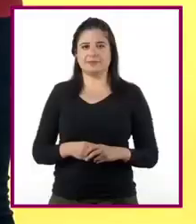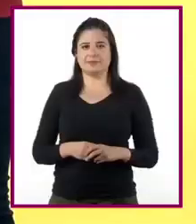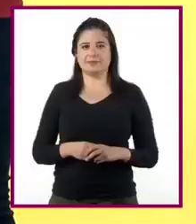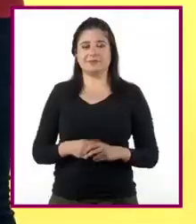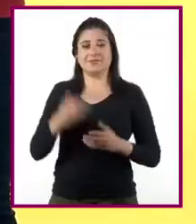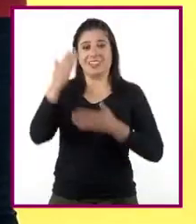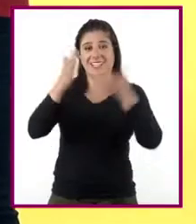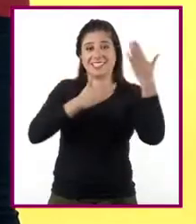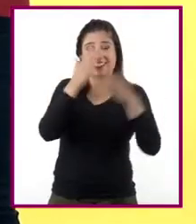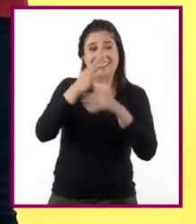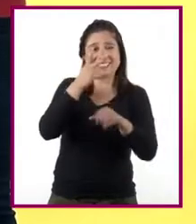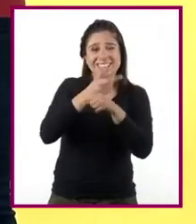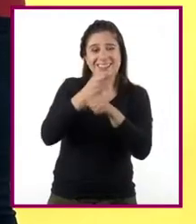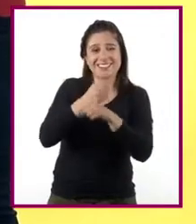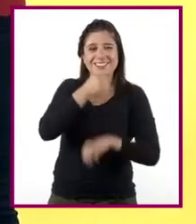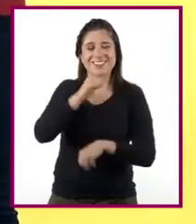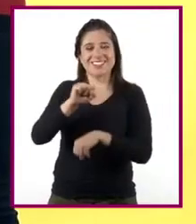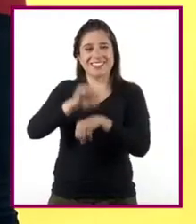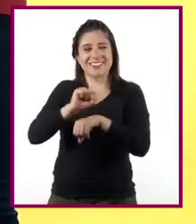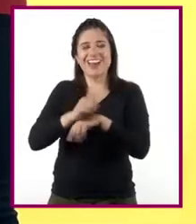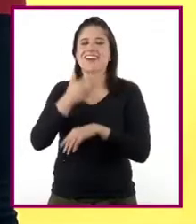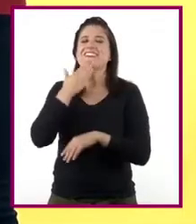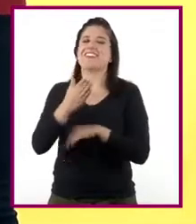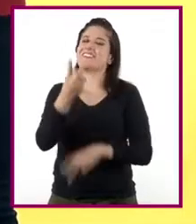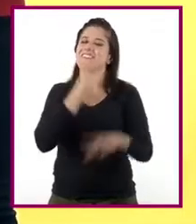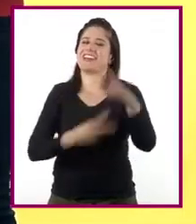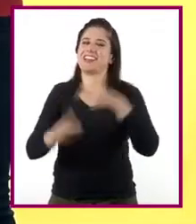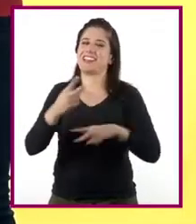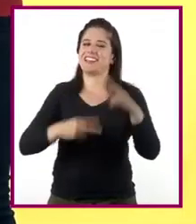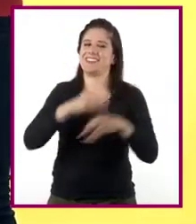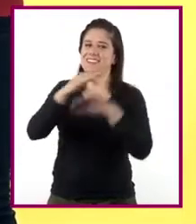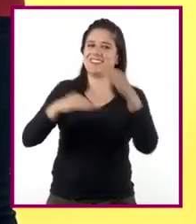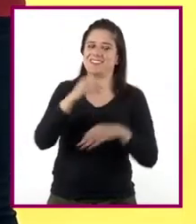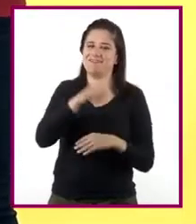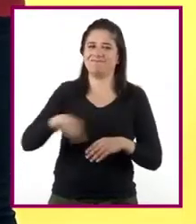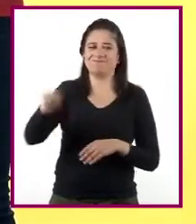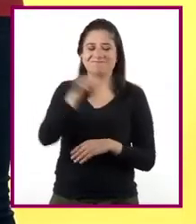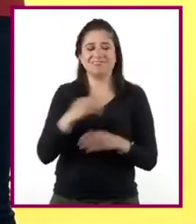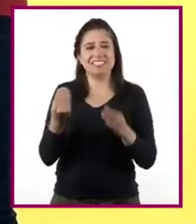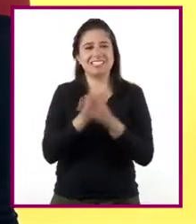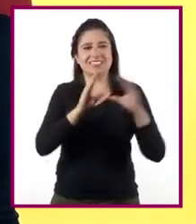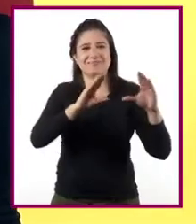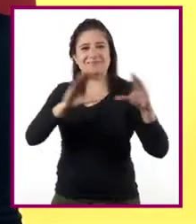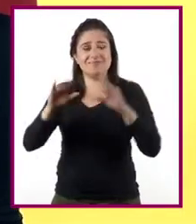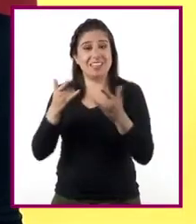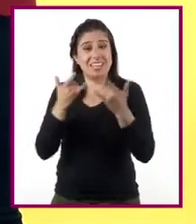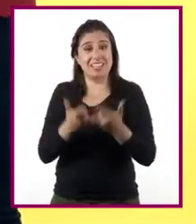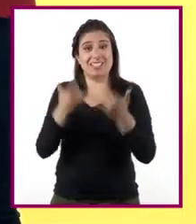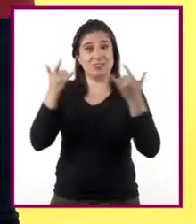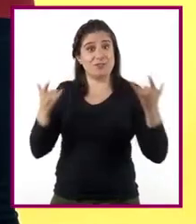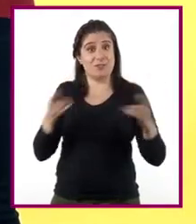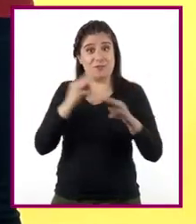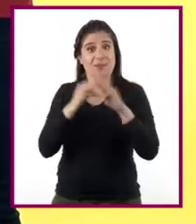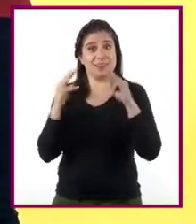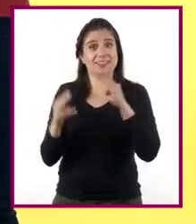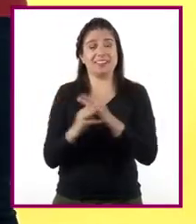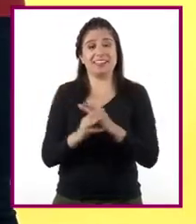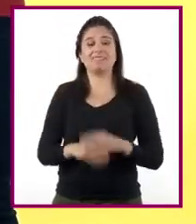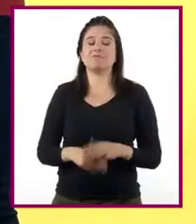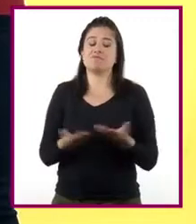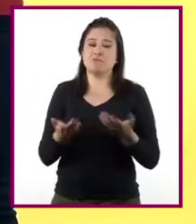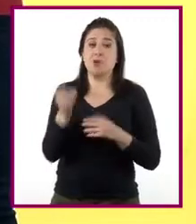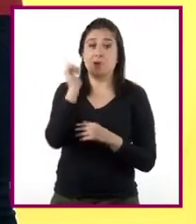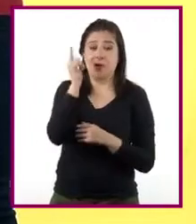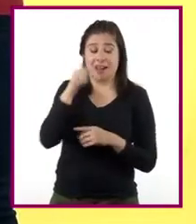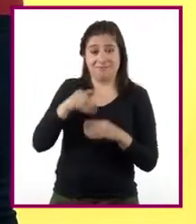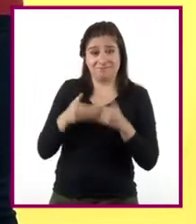Estudiantes de segundo grado de secundaria, sean bienvenidas y bienvenidos a una sesión más de la asignatura de Historia. Esperamos que en